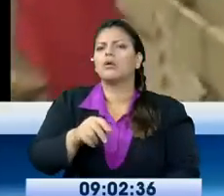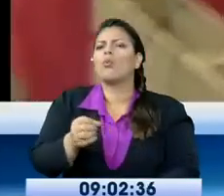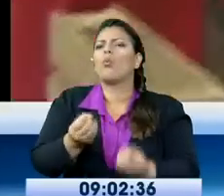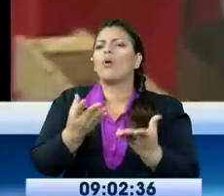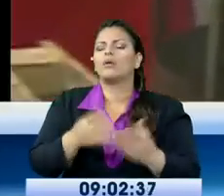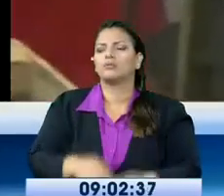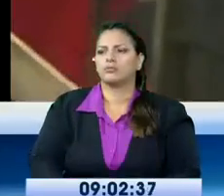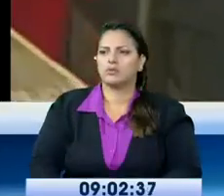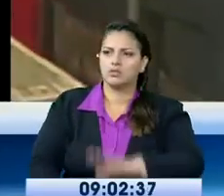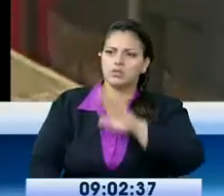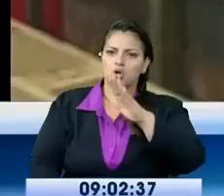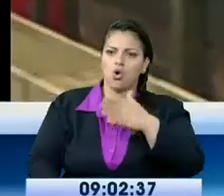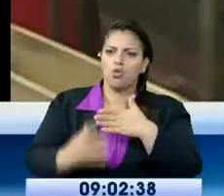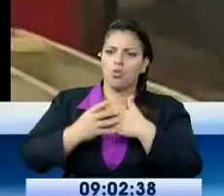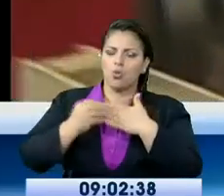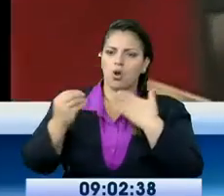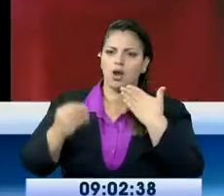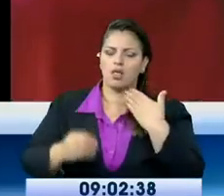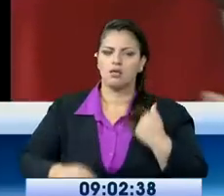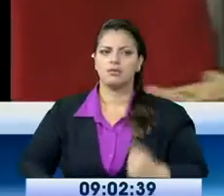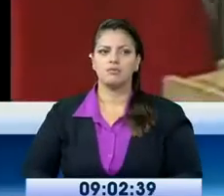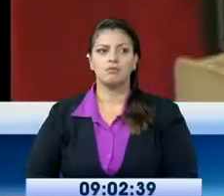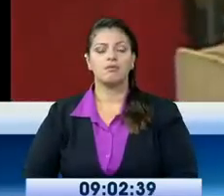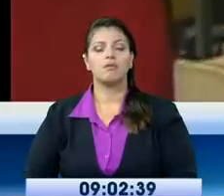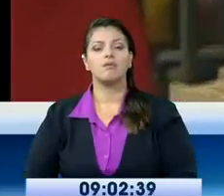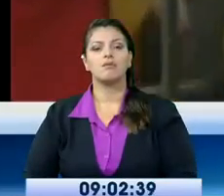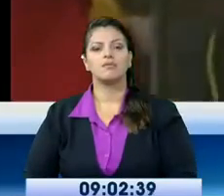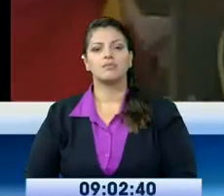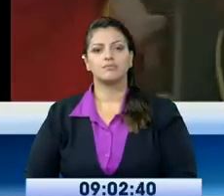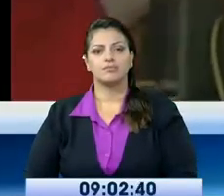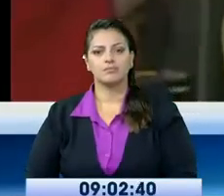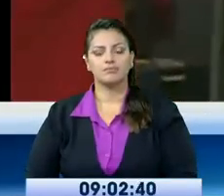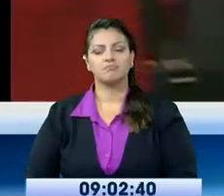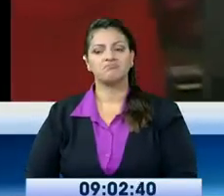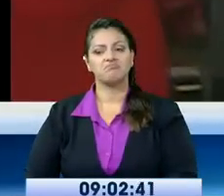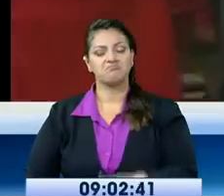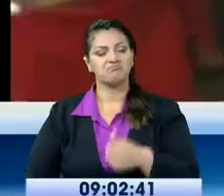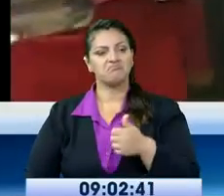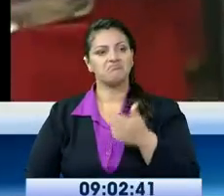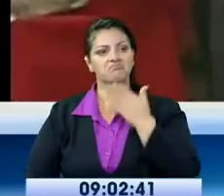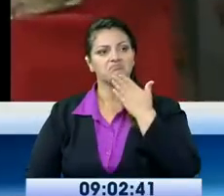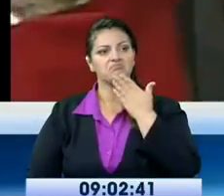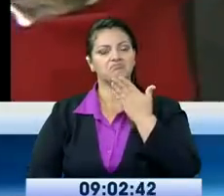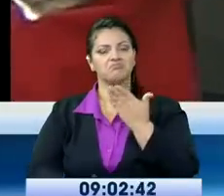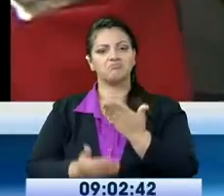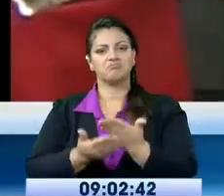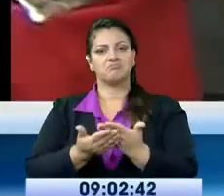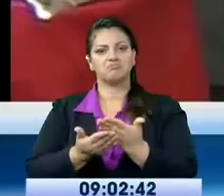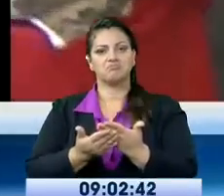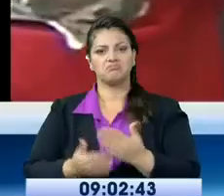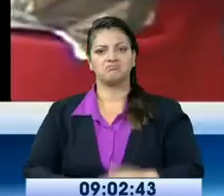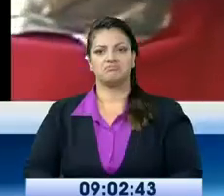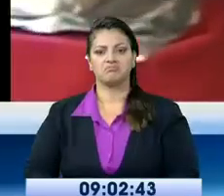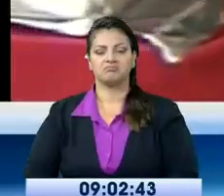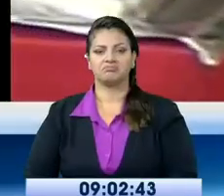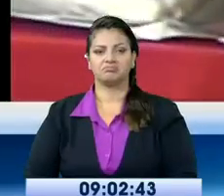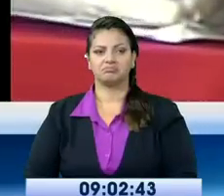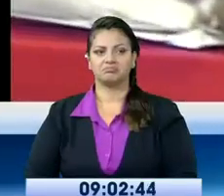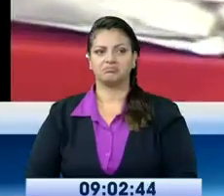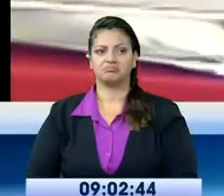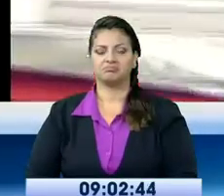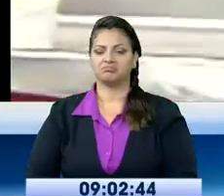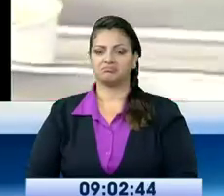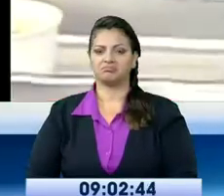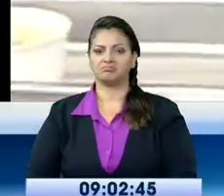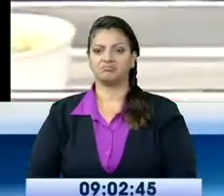unos yapingachos y el chanchito a la barbosa. Ah, qué bueno, muchísimas gracias. Miren ustedes ¡Qué maravilla! Así que quienes gusten de ese